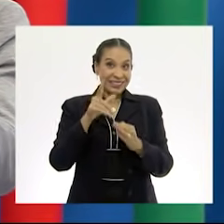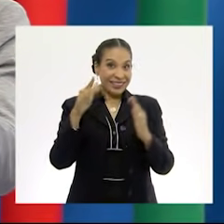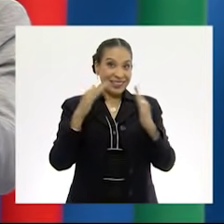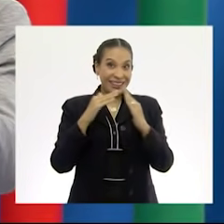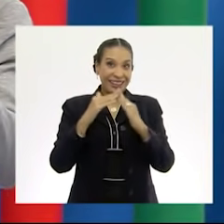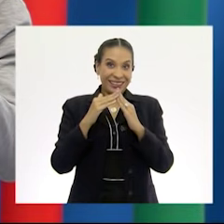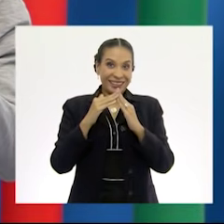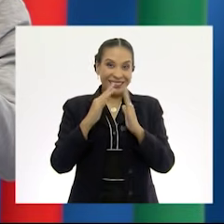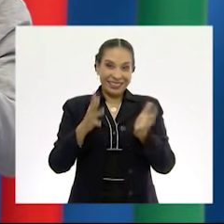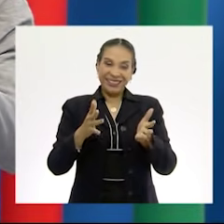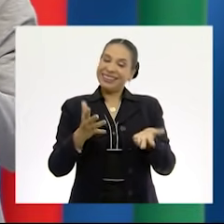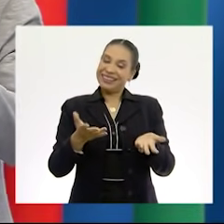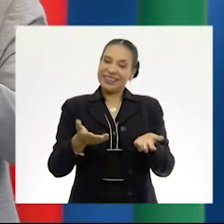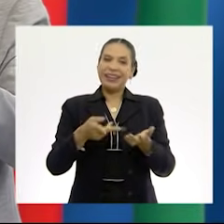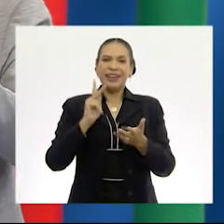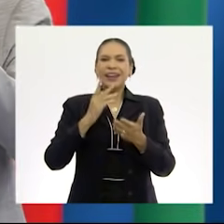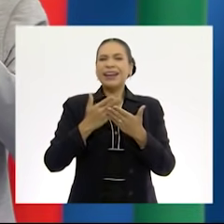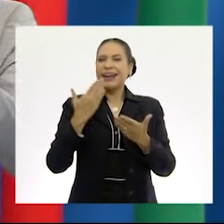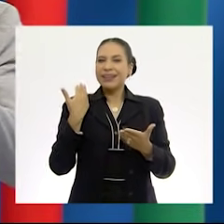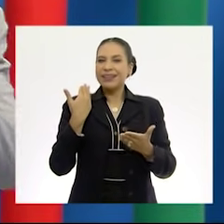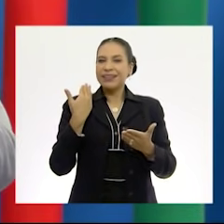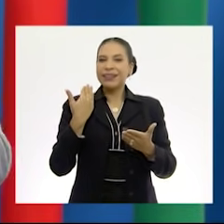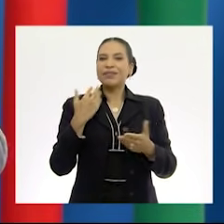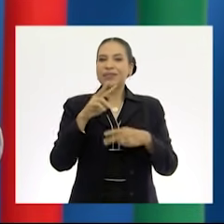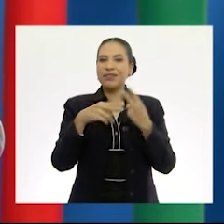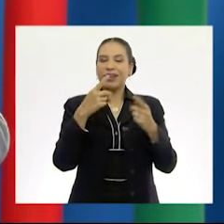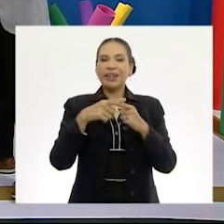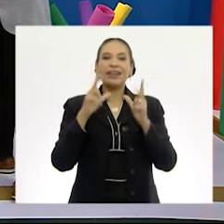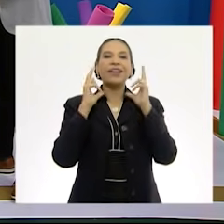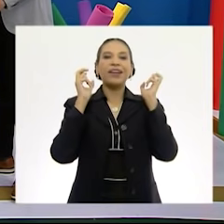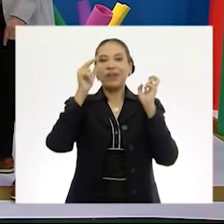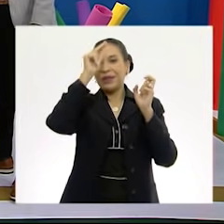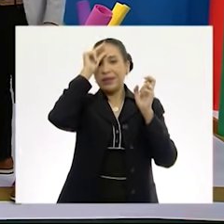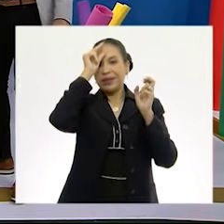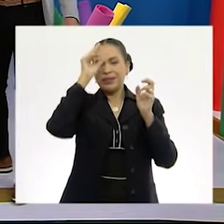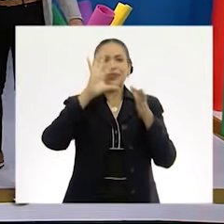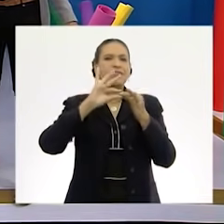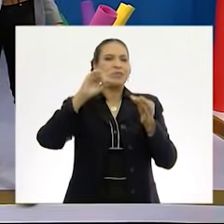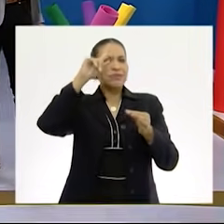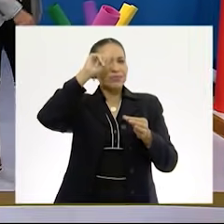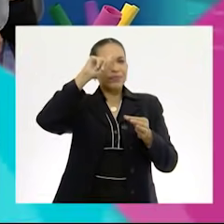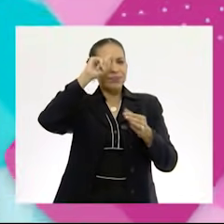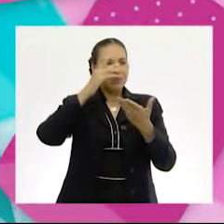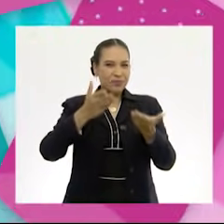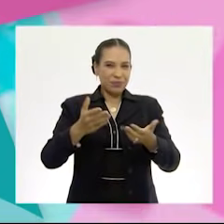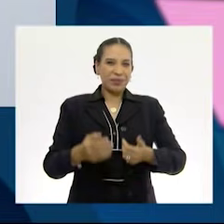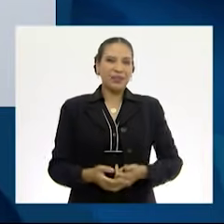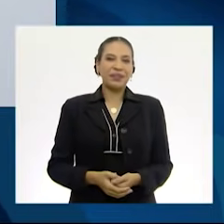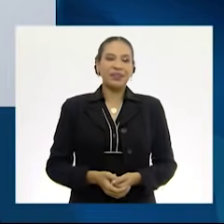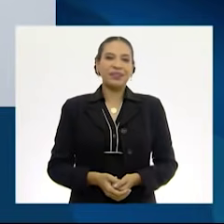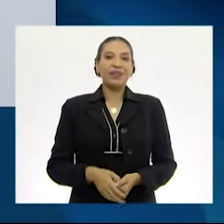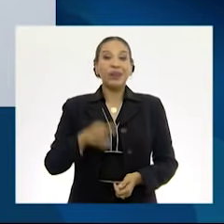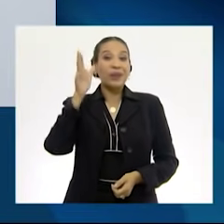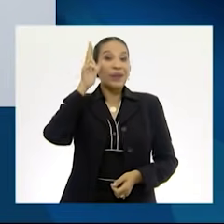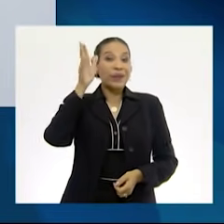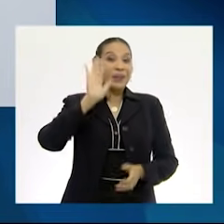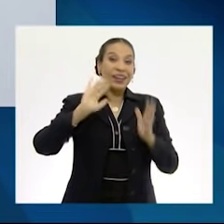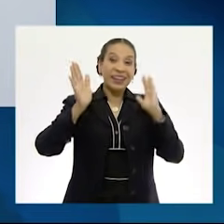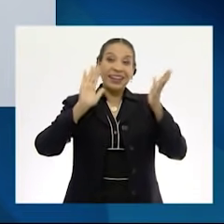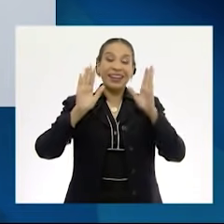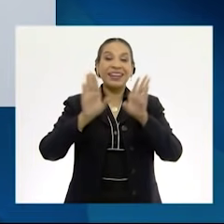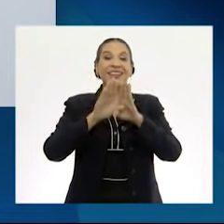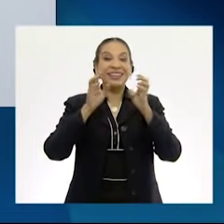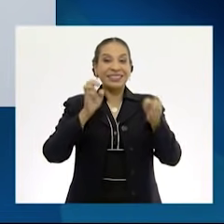en casita? Bueno, pero antes, vamos con Ajo Listo para que nos dé un consejo. ¡Vamos! Hola,